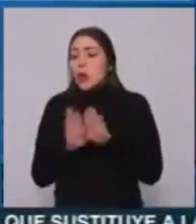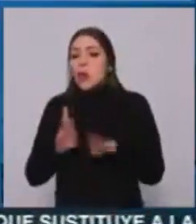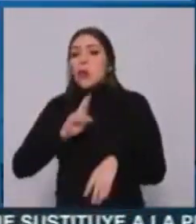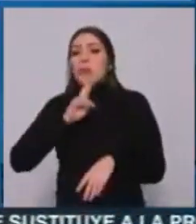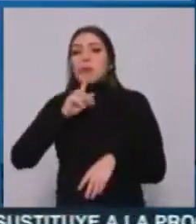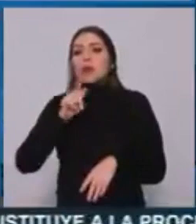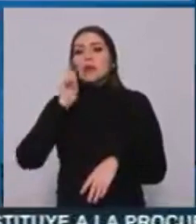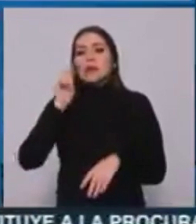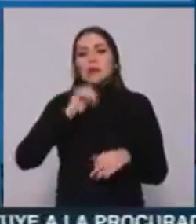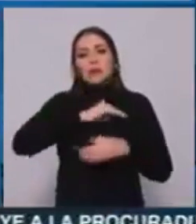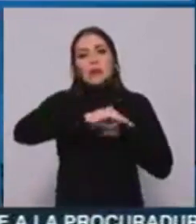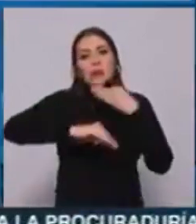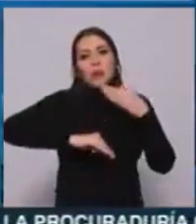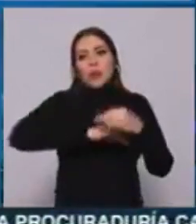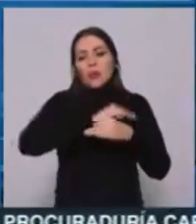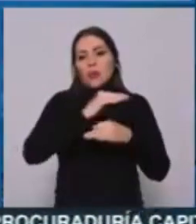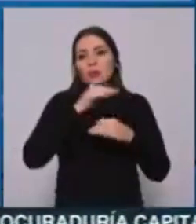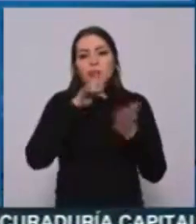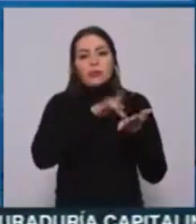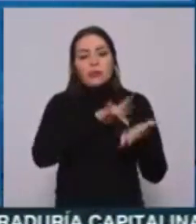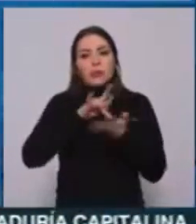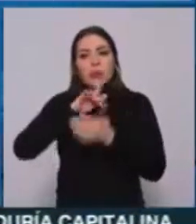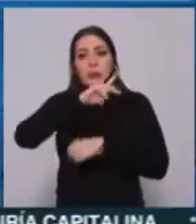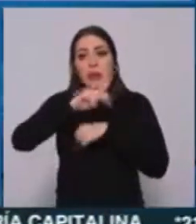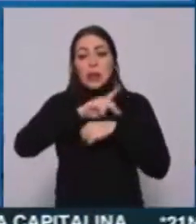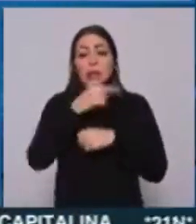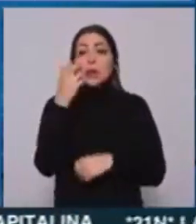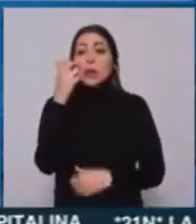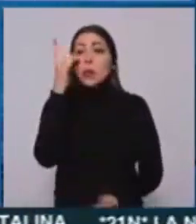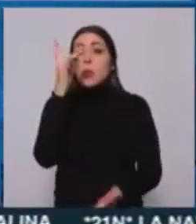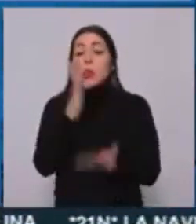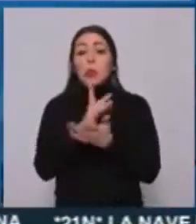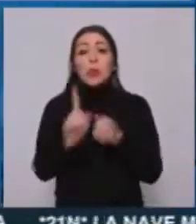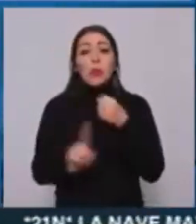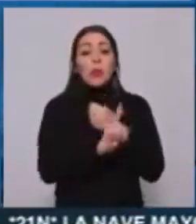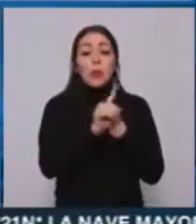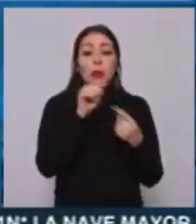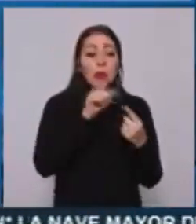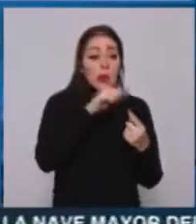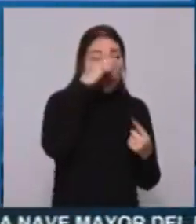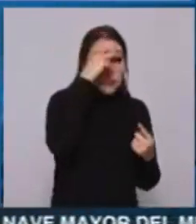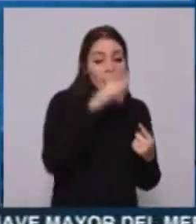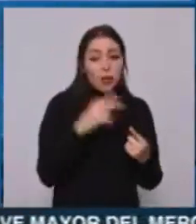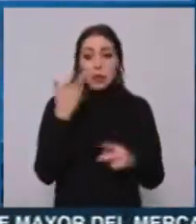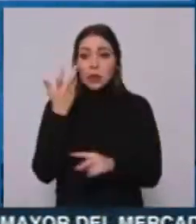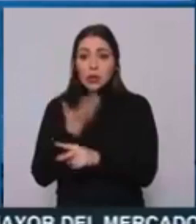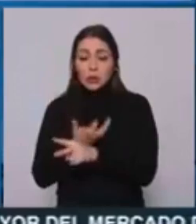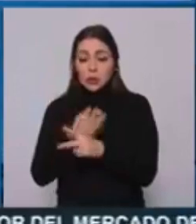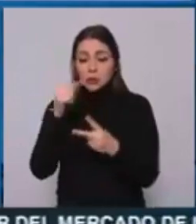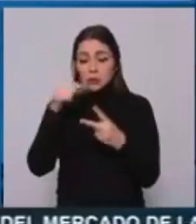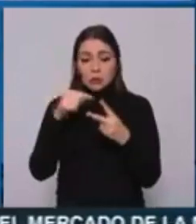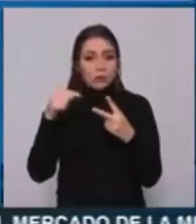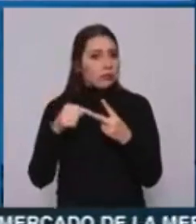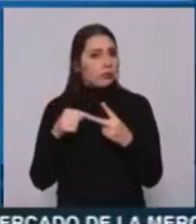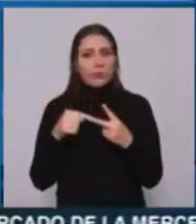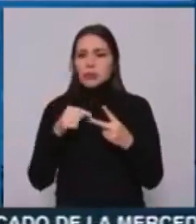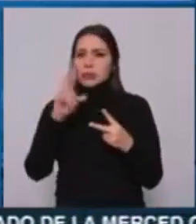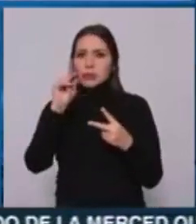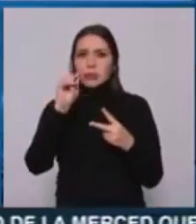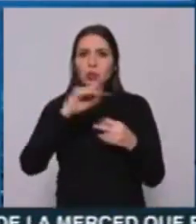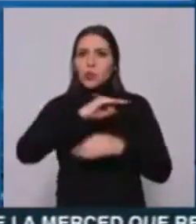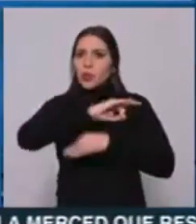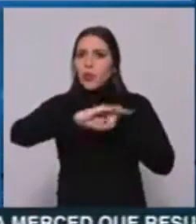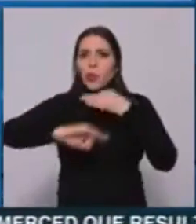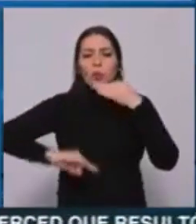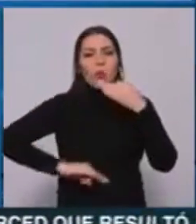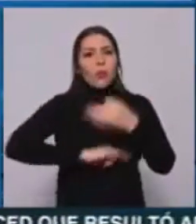migración no solamente afecta a México y a Estados Unidos, el fenómeno migratorio es un fenómeno hemisférico, ¿no?